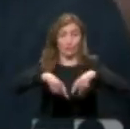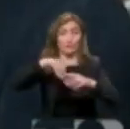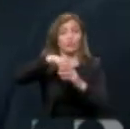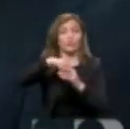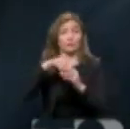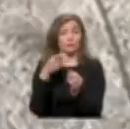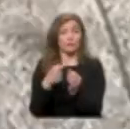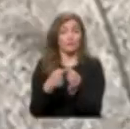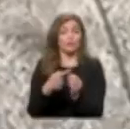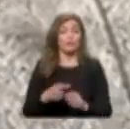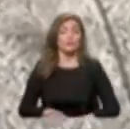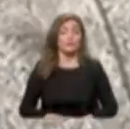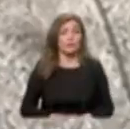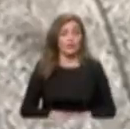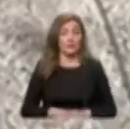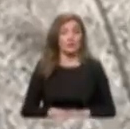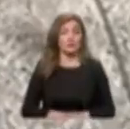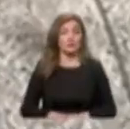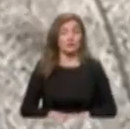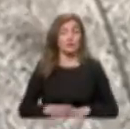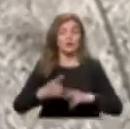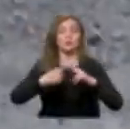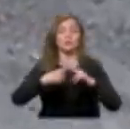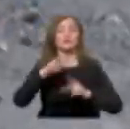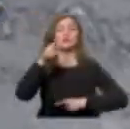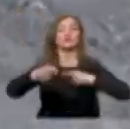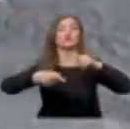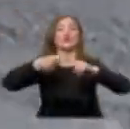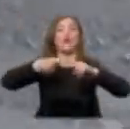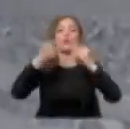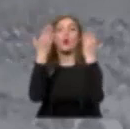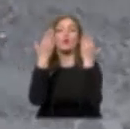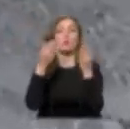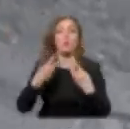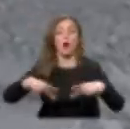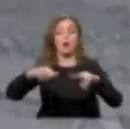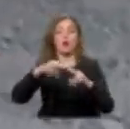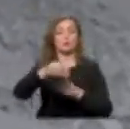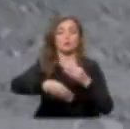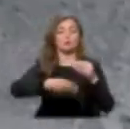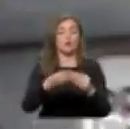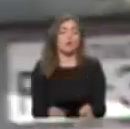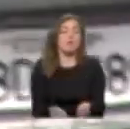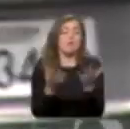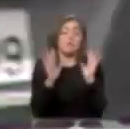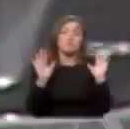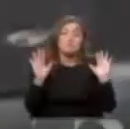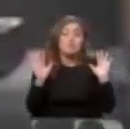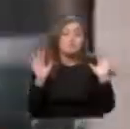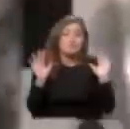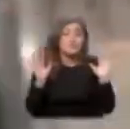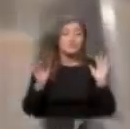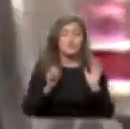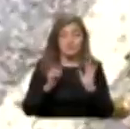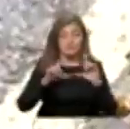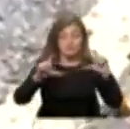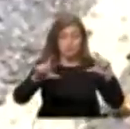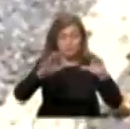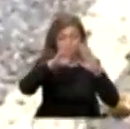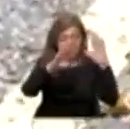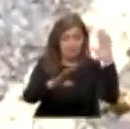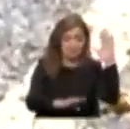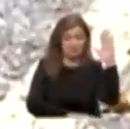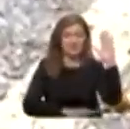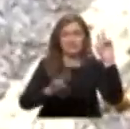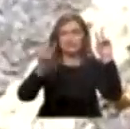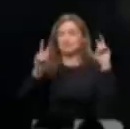Quito. Se desconoce cuándo empezarían las obras y el monto económico para este fin. Además, la posible extensión del pico y placa es un